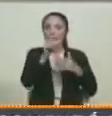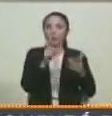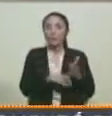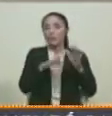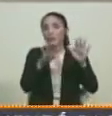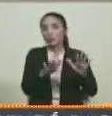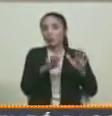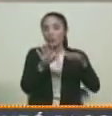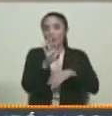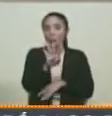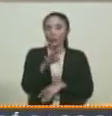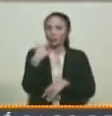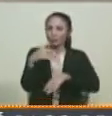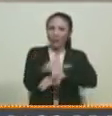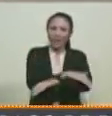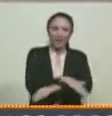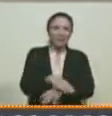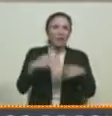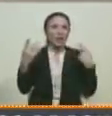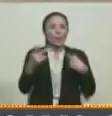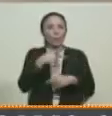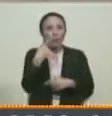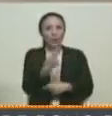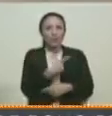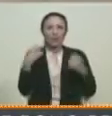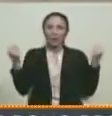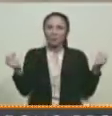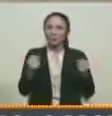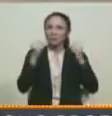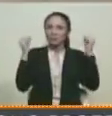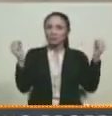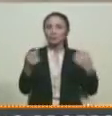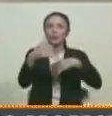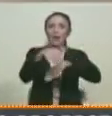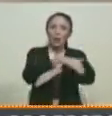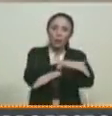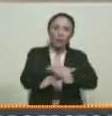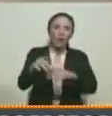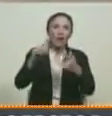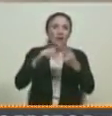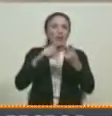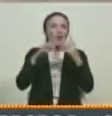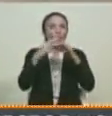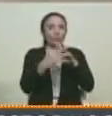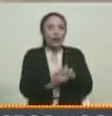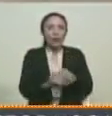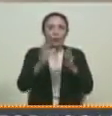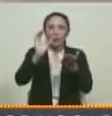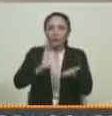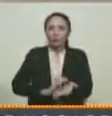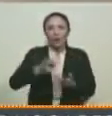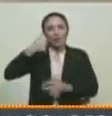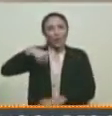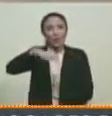la calle a hacer política, a recorrer los campos, los barrios, los pueblos, las ciudades,